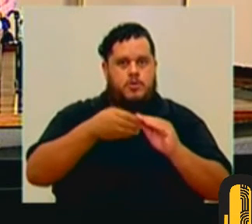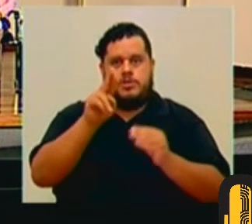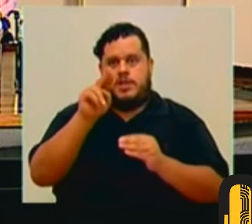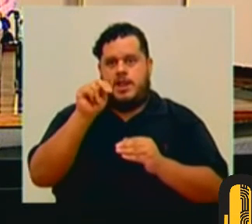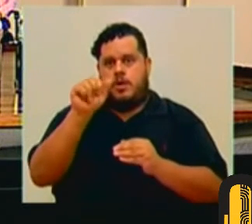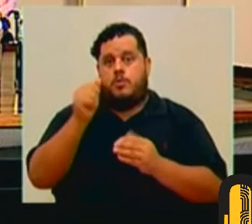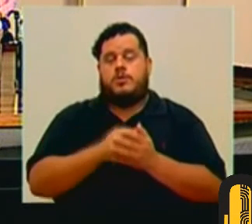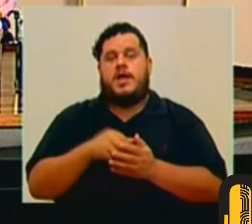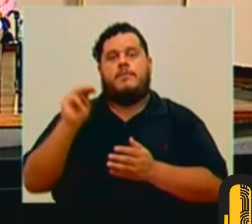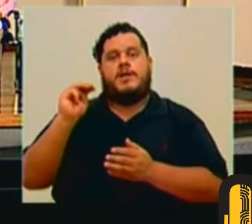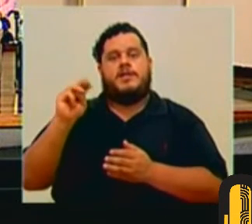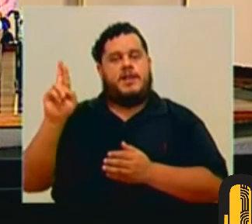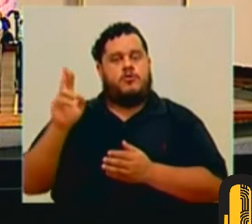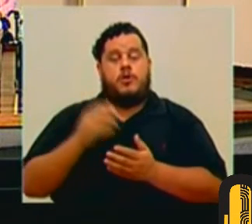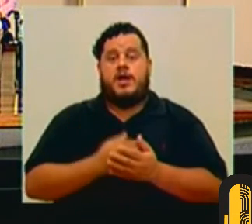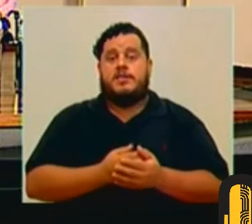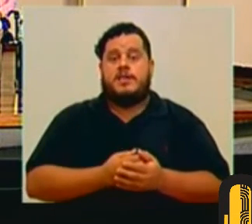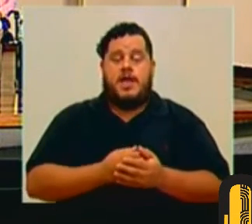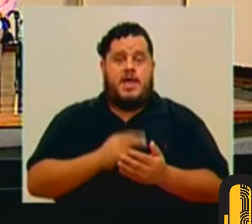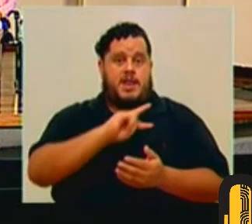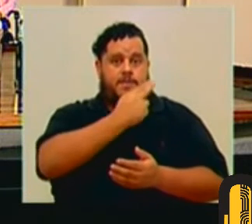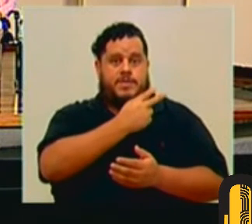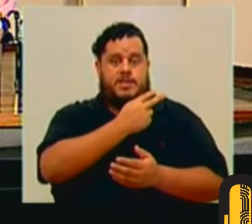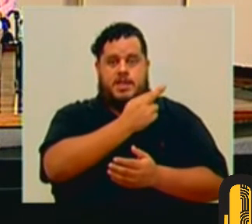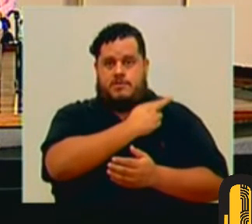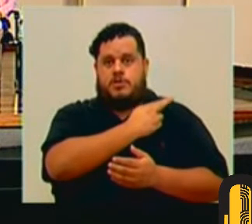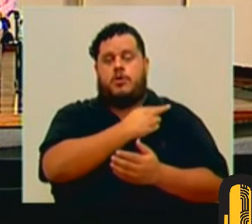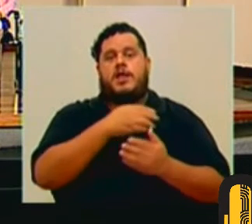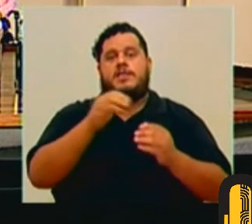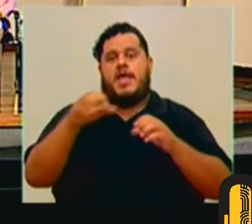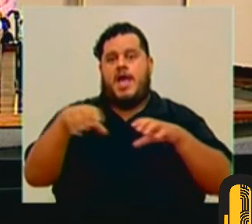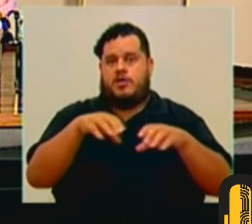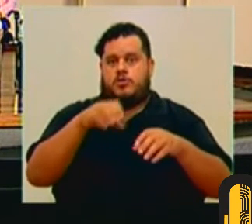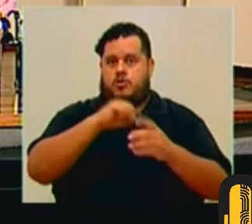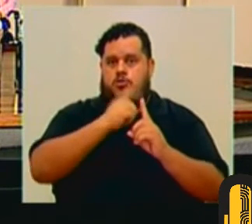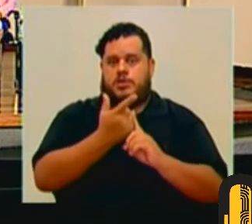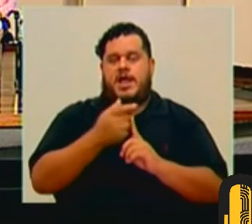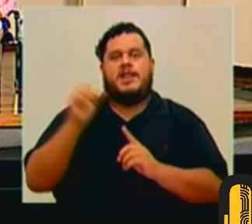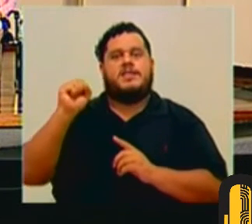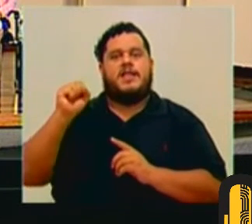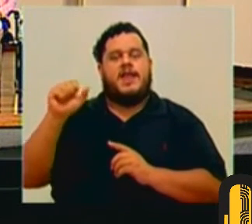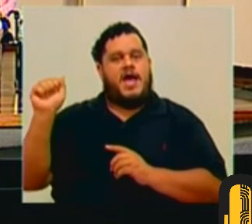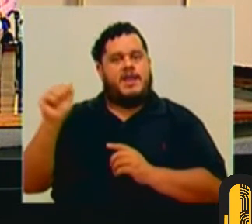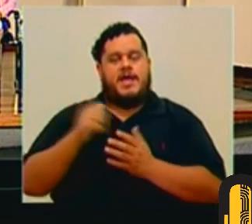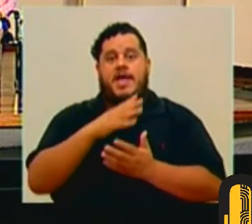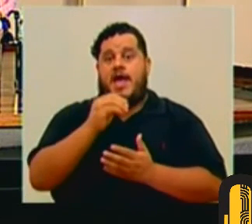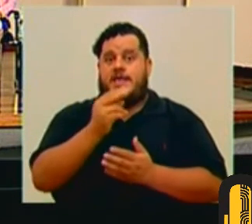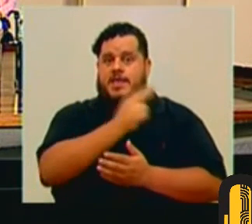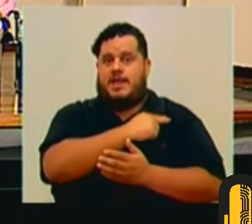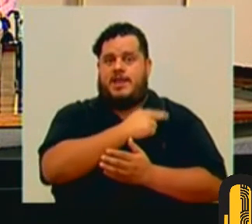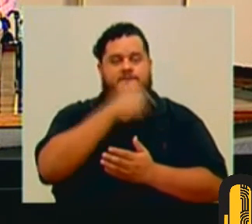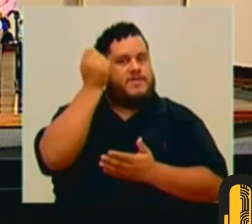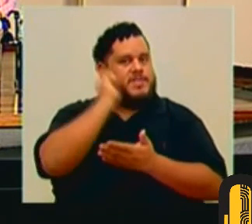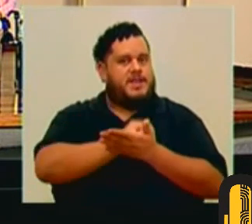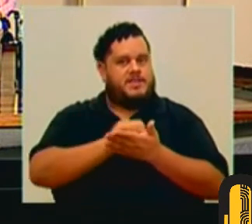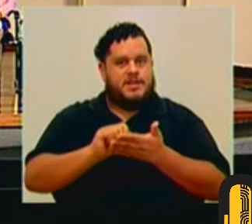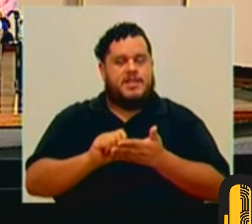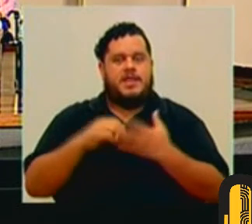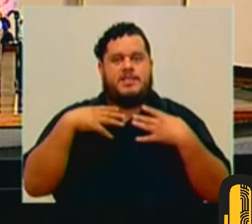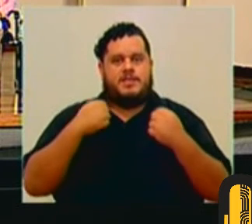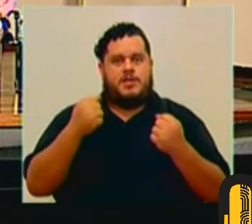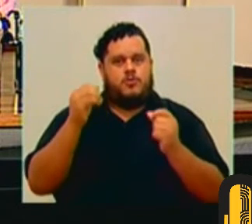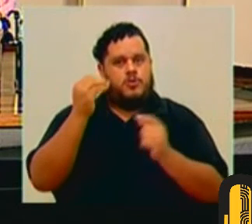la señora Marianela Rojas, la vicerrectora de Acción Social, la señora Sandra Araya, y al jefe de la Secretaría de Salud